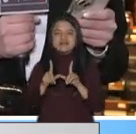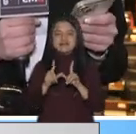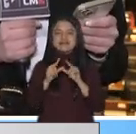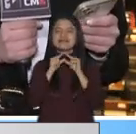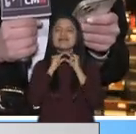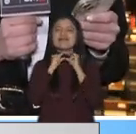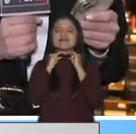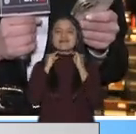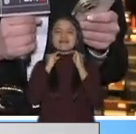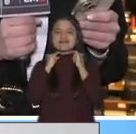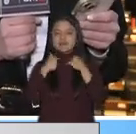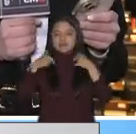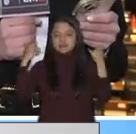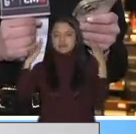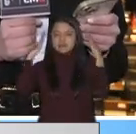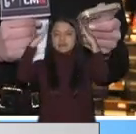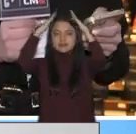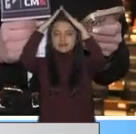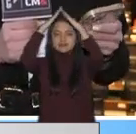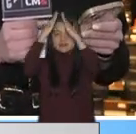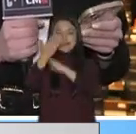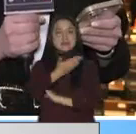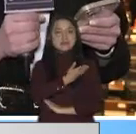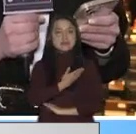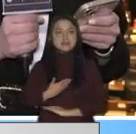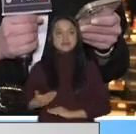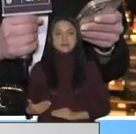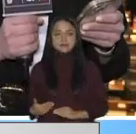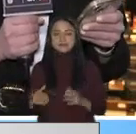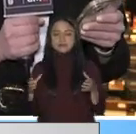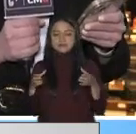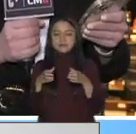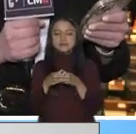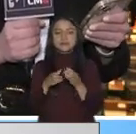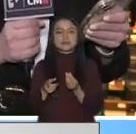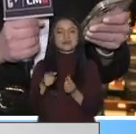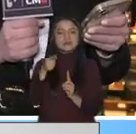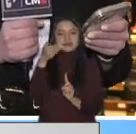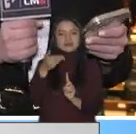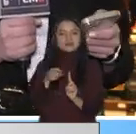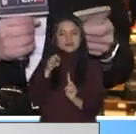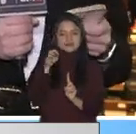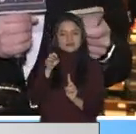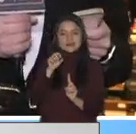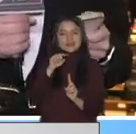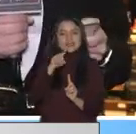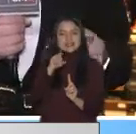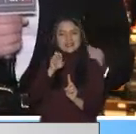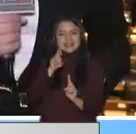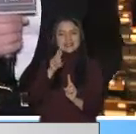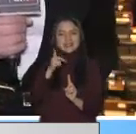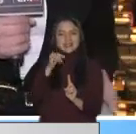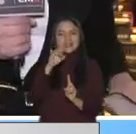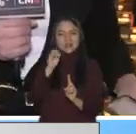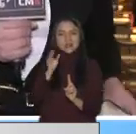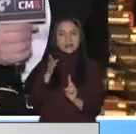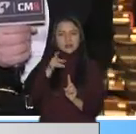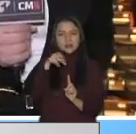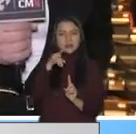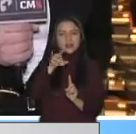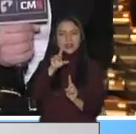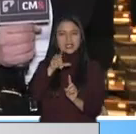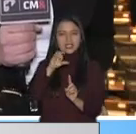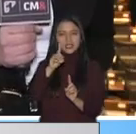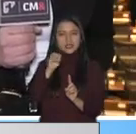y presidente de la Conferencia Episcopal de Colombia, monseñor Sergio Pulido Gutiérrez. Además, también hubo unas